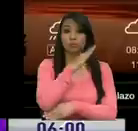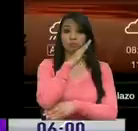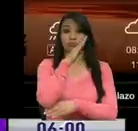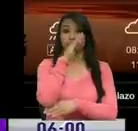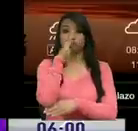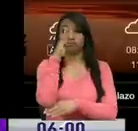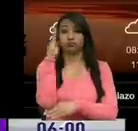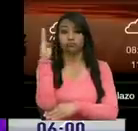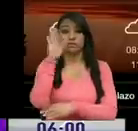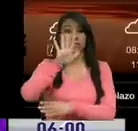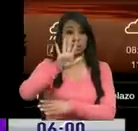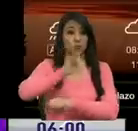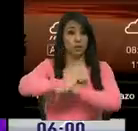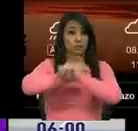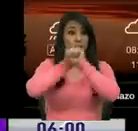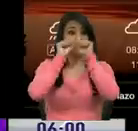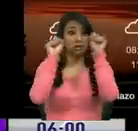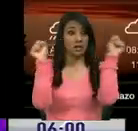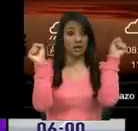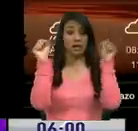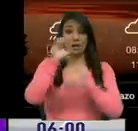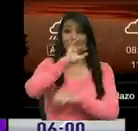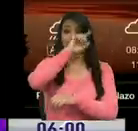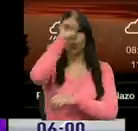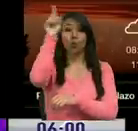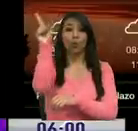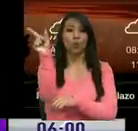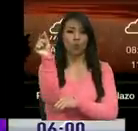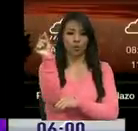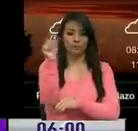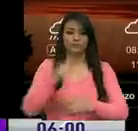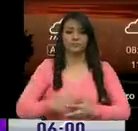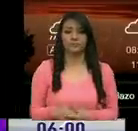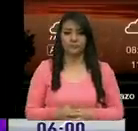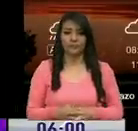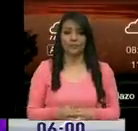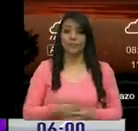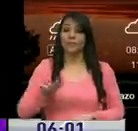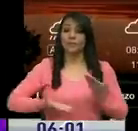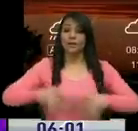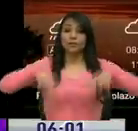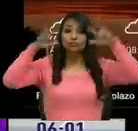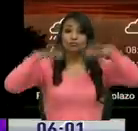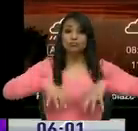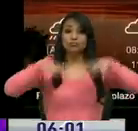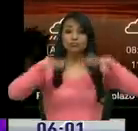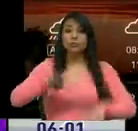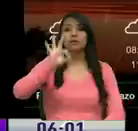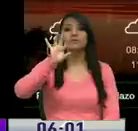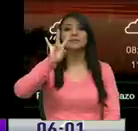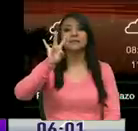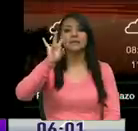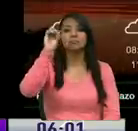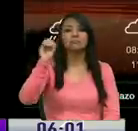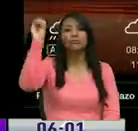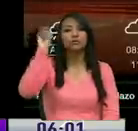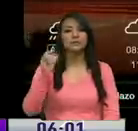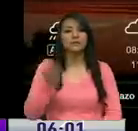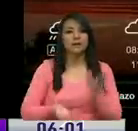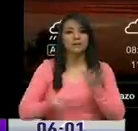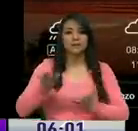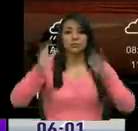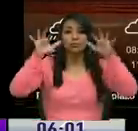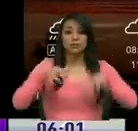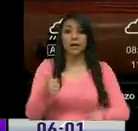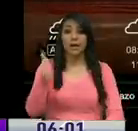5:58 de la mañana o sea hace un ratito la posibilidad de precipitaciones está en el 97 lo que quiere decir que como ayer